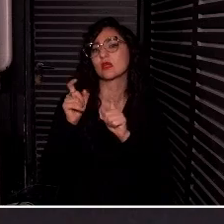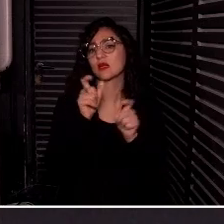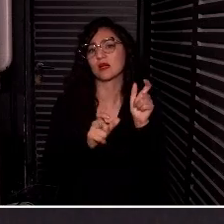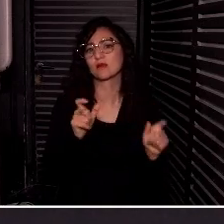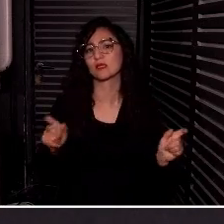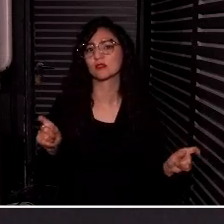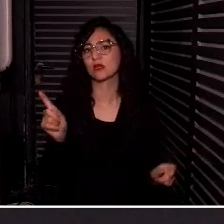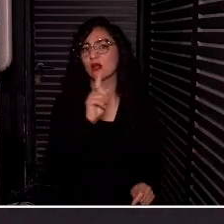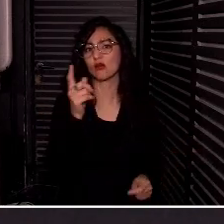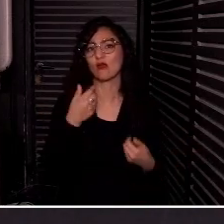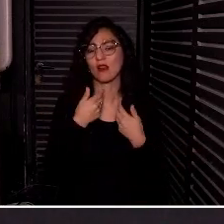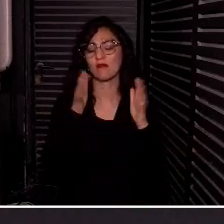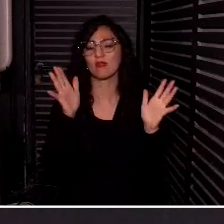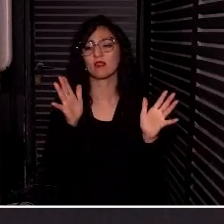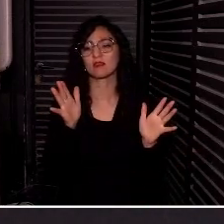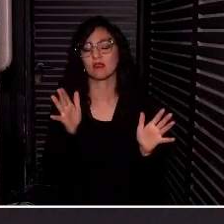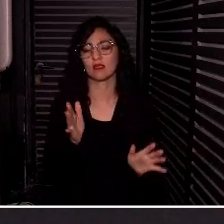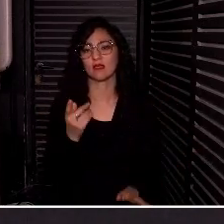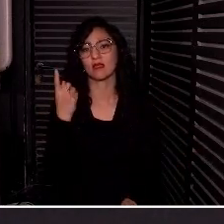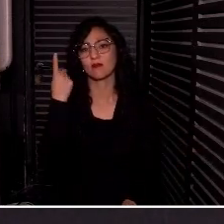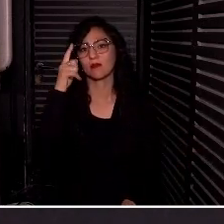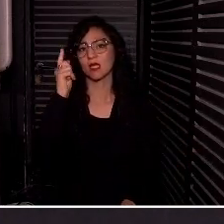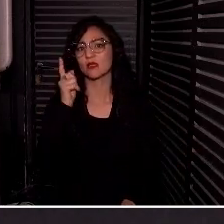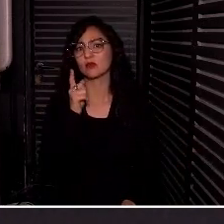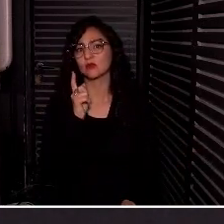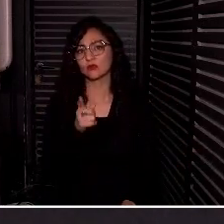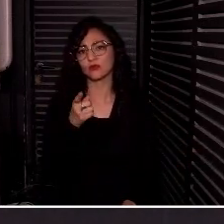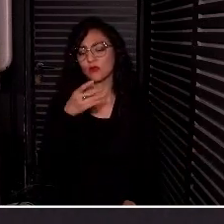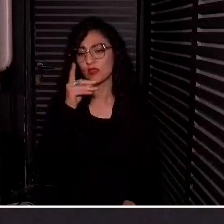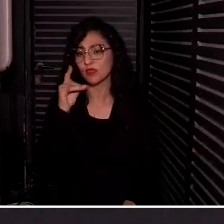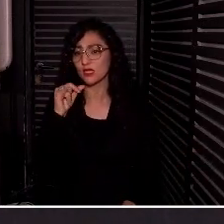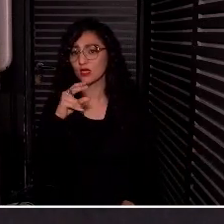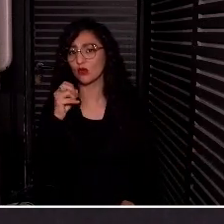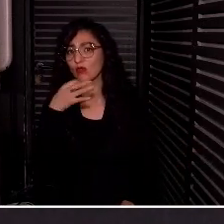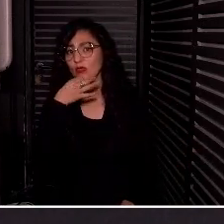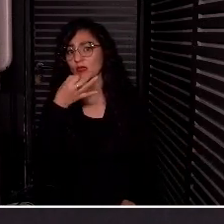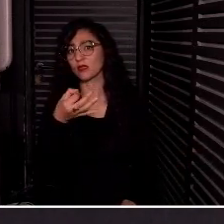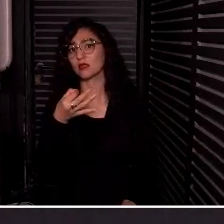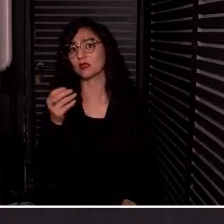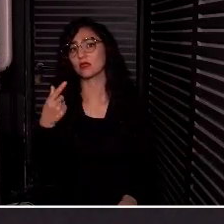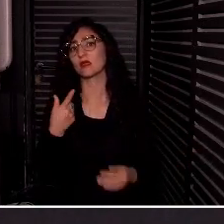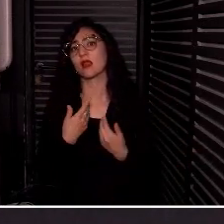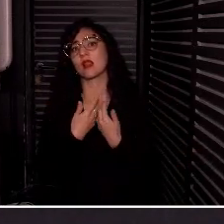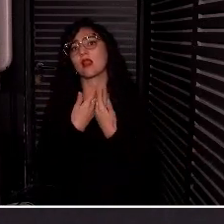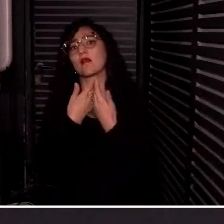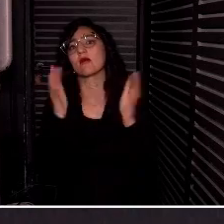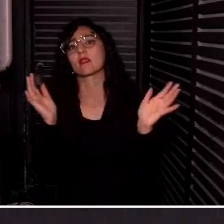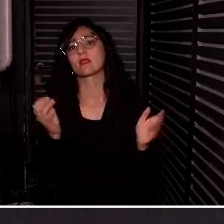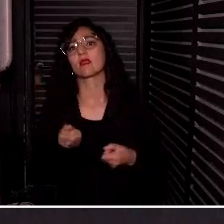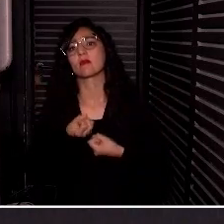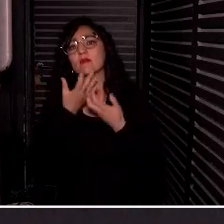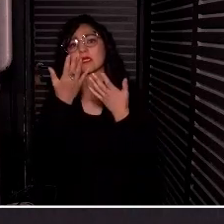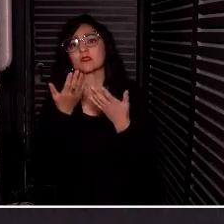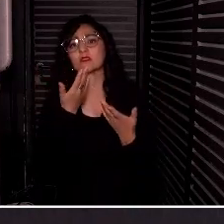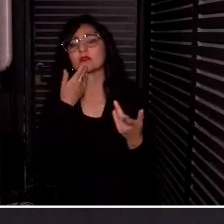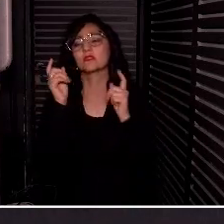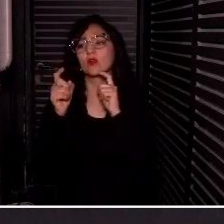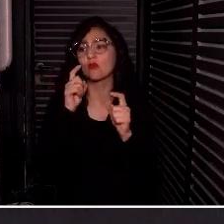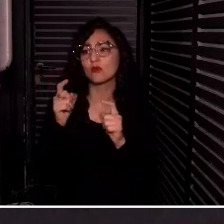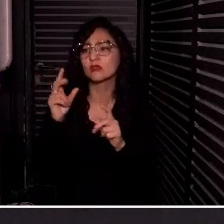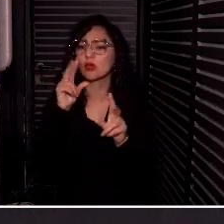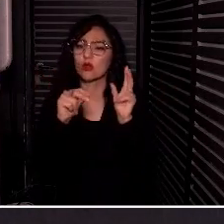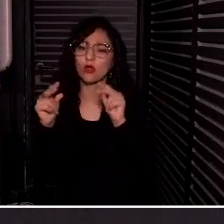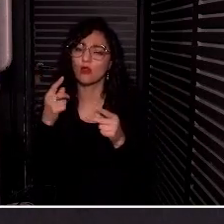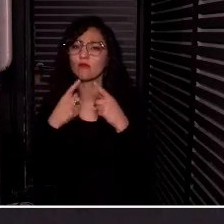expresión por ejemplo y sin embargo Según Lo que leíste tú Dino pareciera ser que la libertad de expresión abarca incluso insultos negacionismo